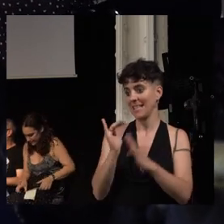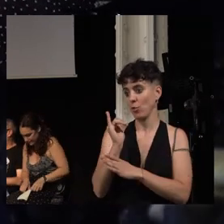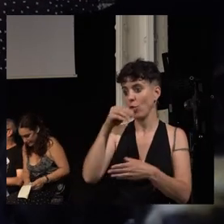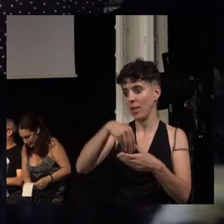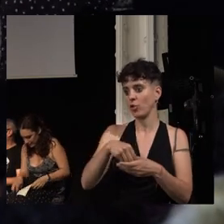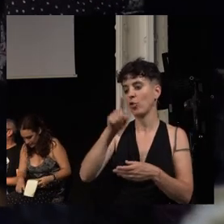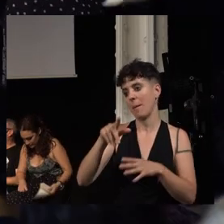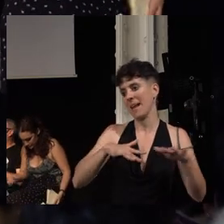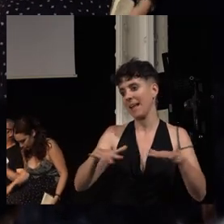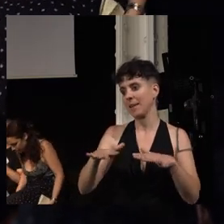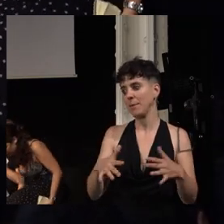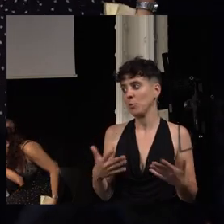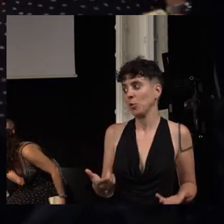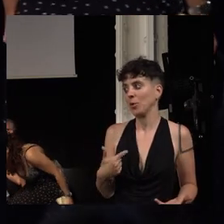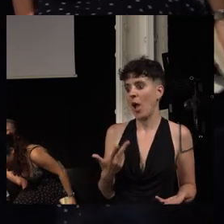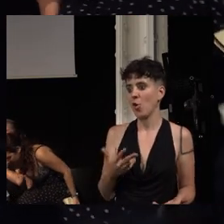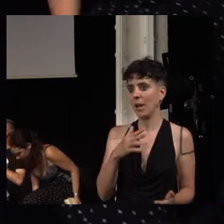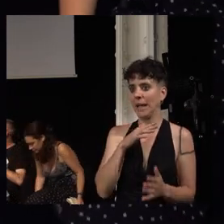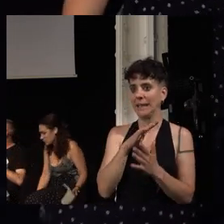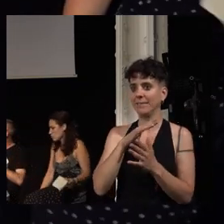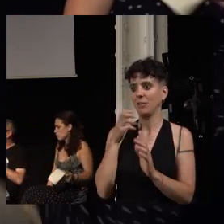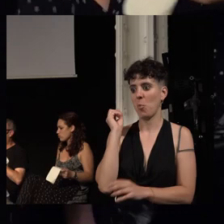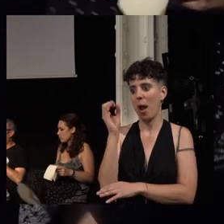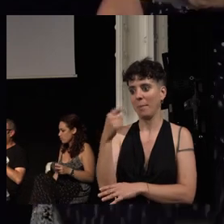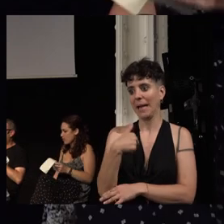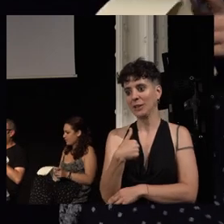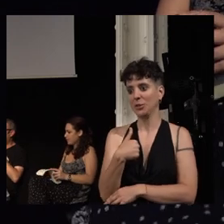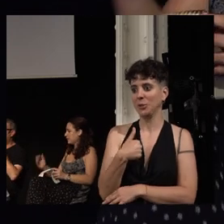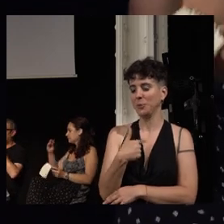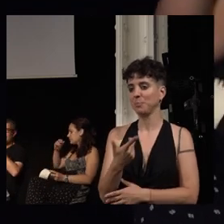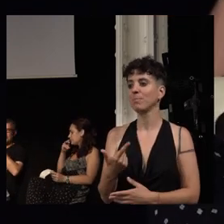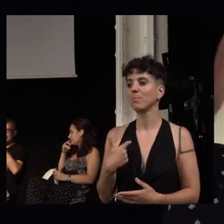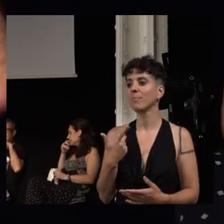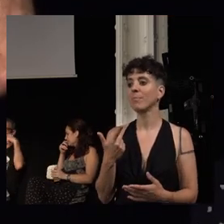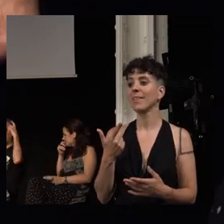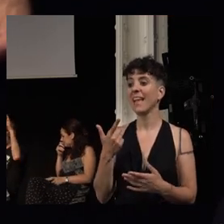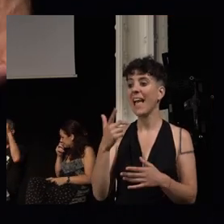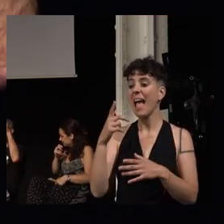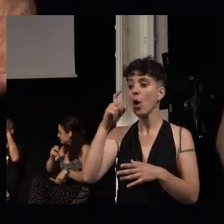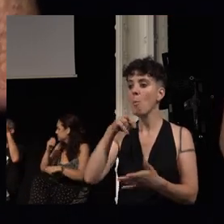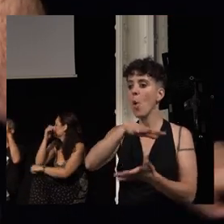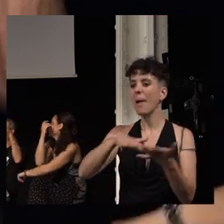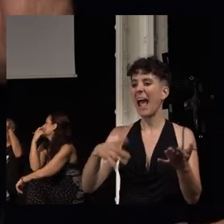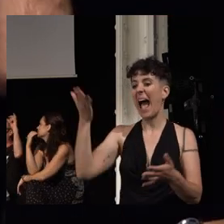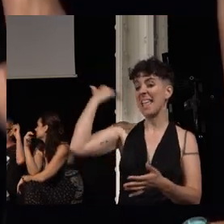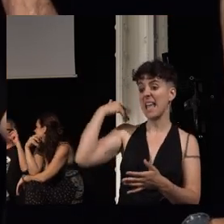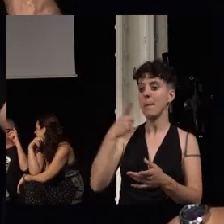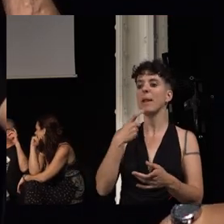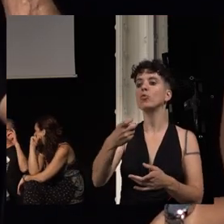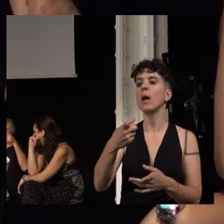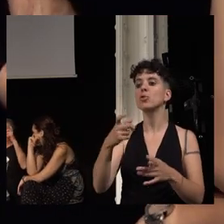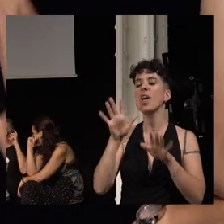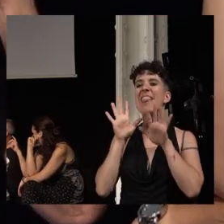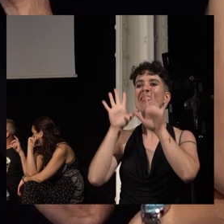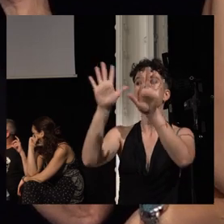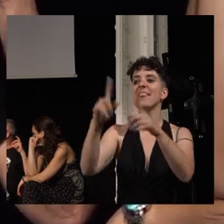en el activismo, ¿no? Cuando hablábamos de... Ayer creo que recordábamos en plan, ¿cómo ves 10 años después Barcelona? ¿Cómo lo ves después? Yo me voy antes.